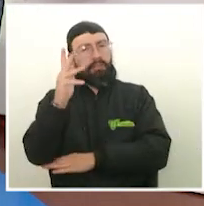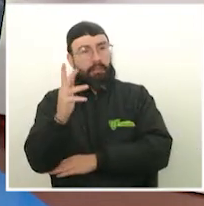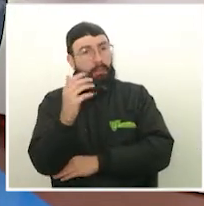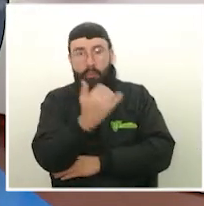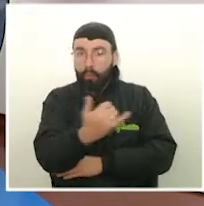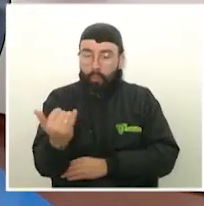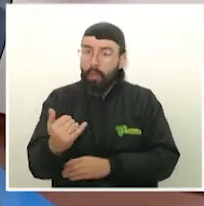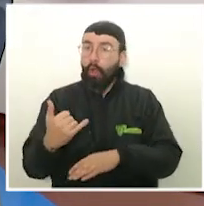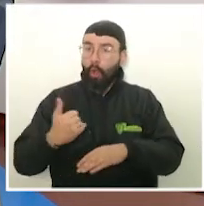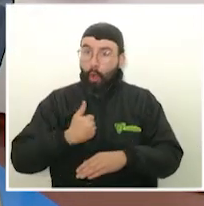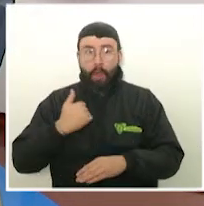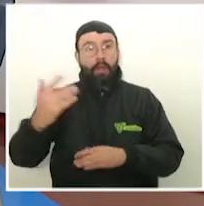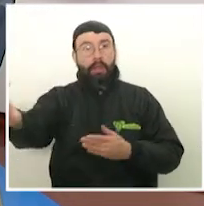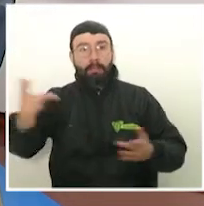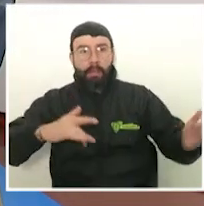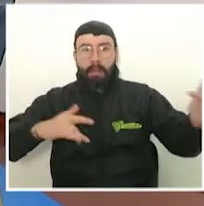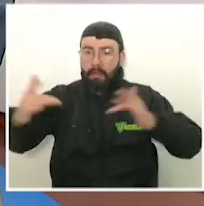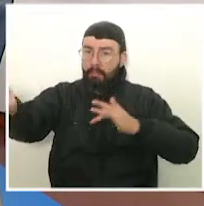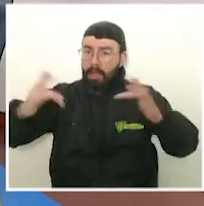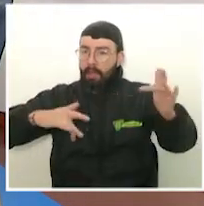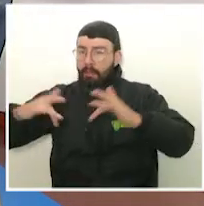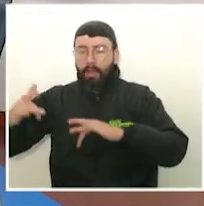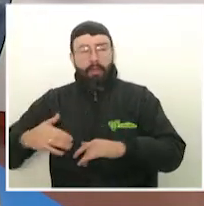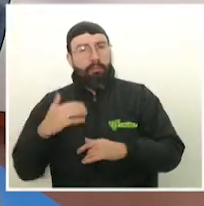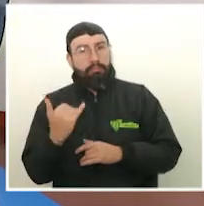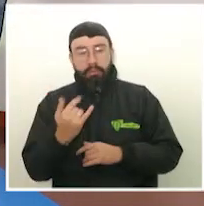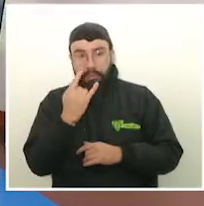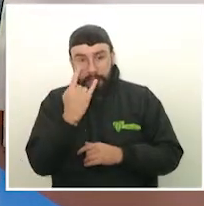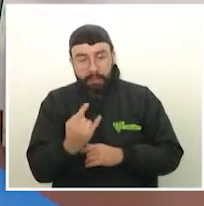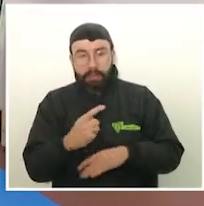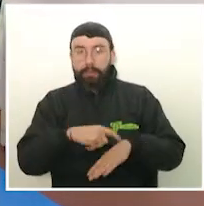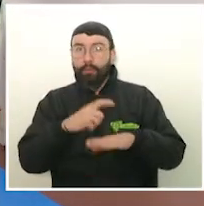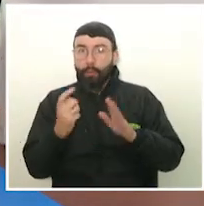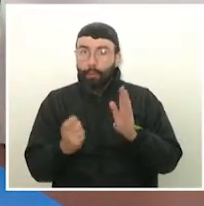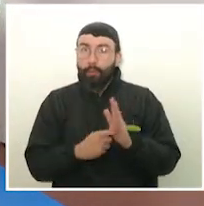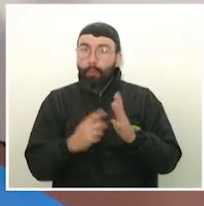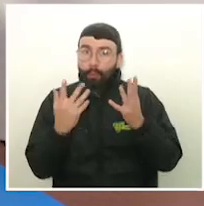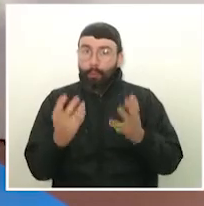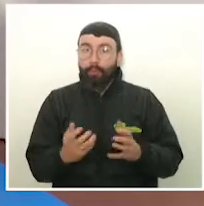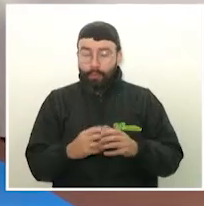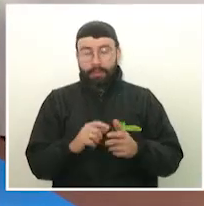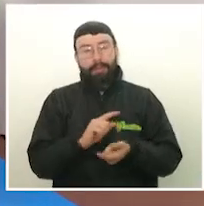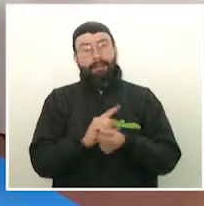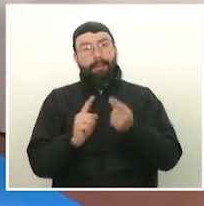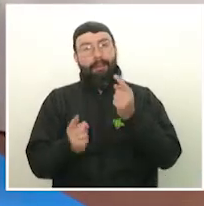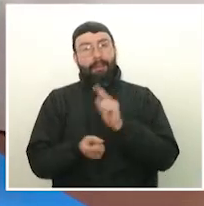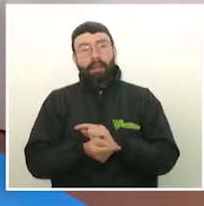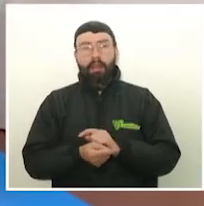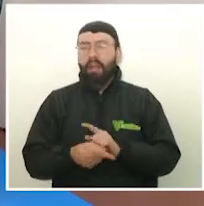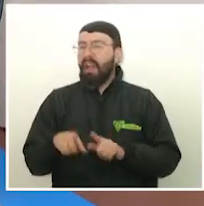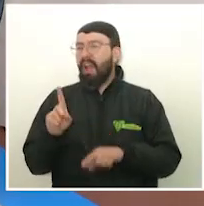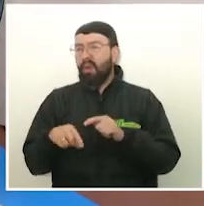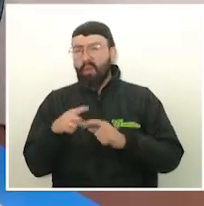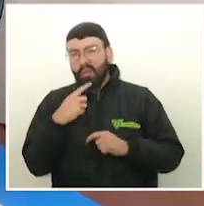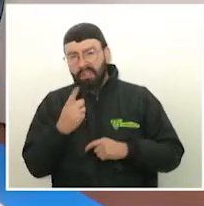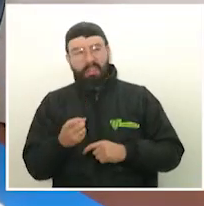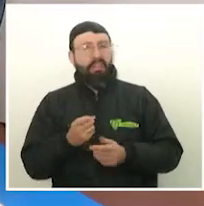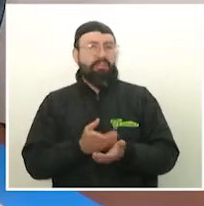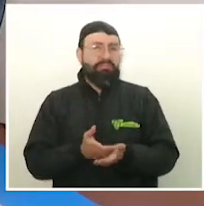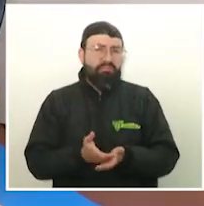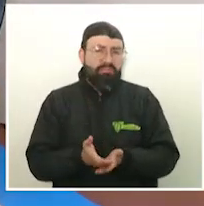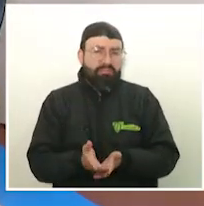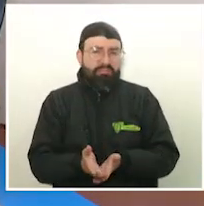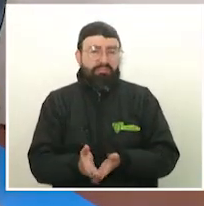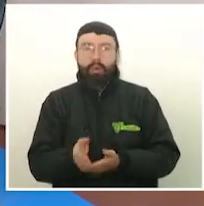más jóvenes. Hay un interés total y otros que no, que seguimos o siguen